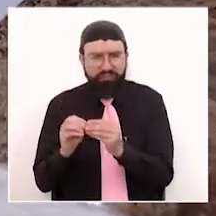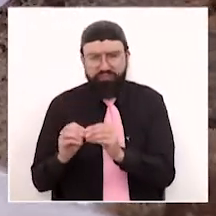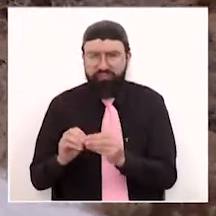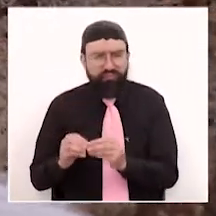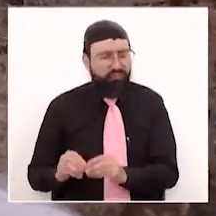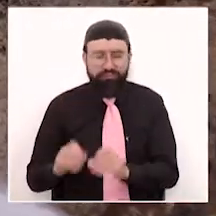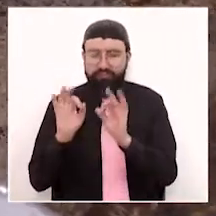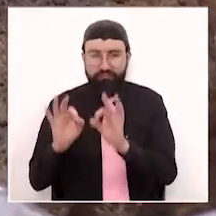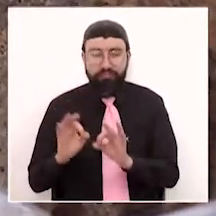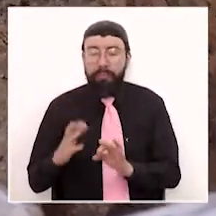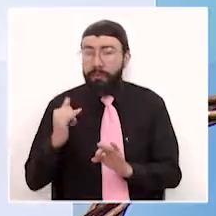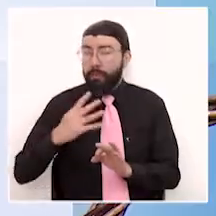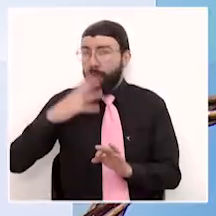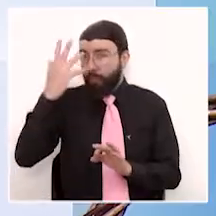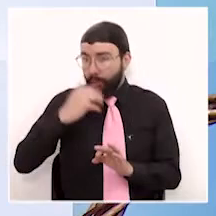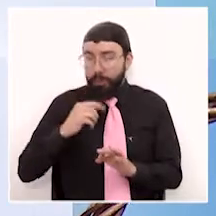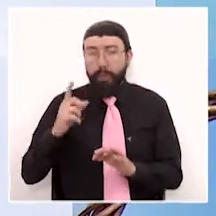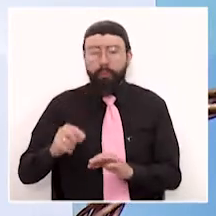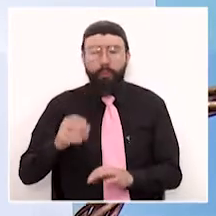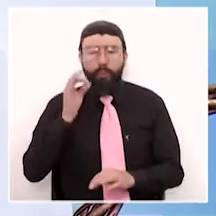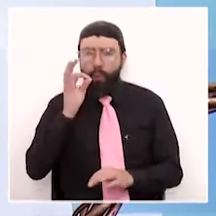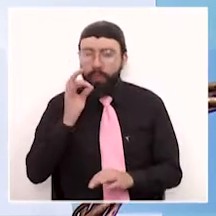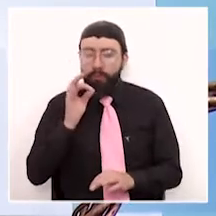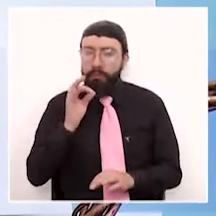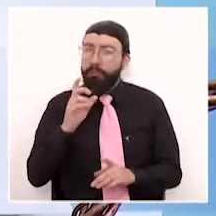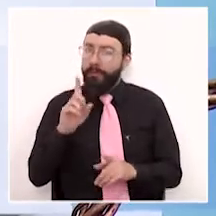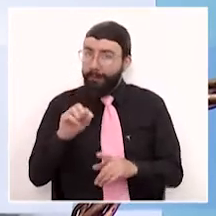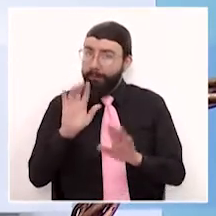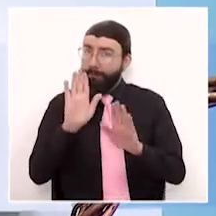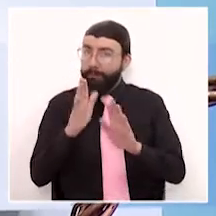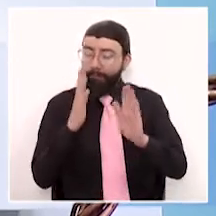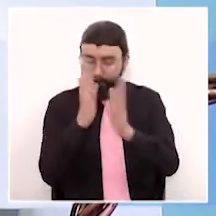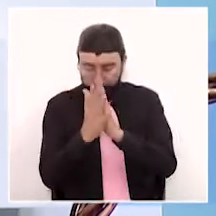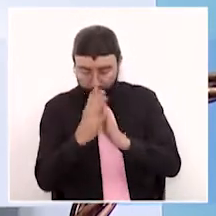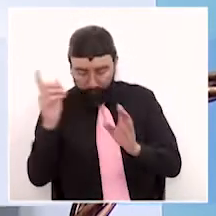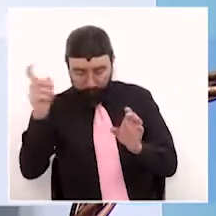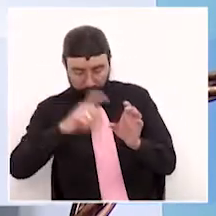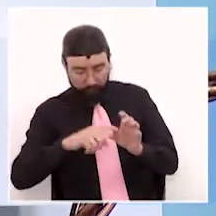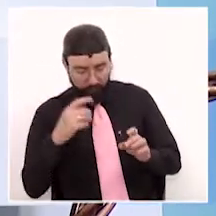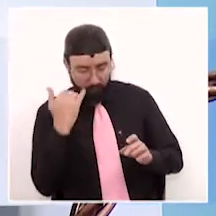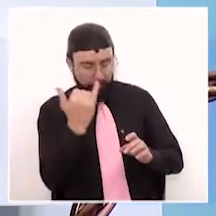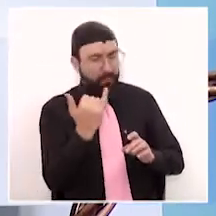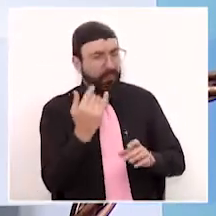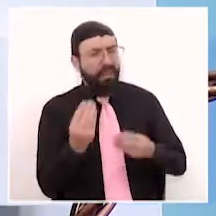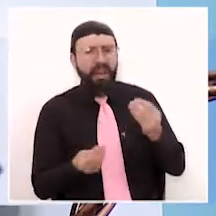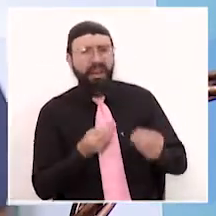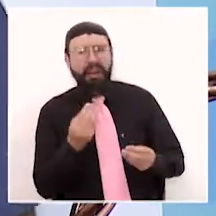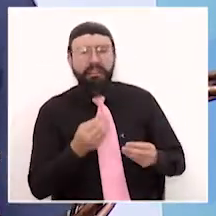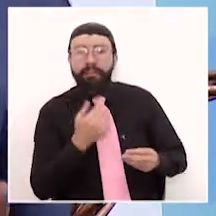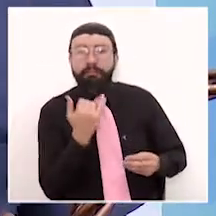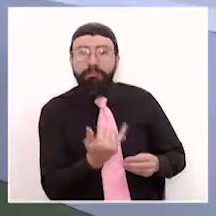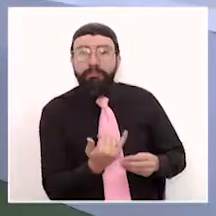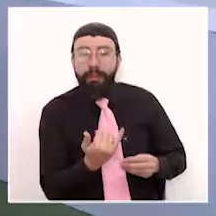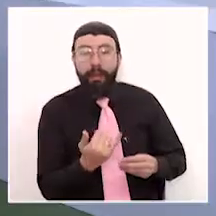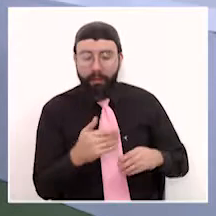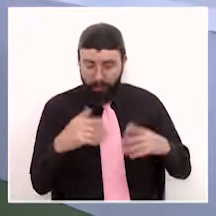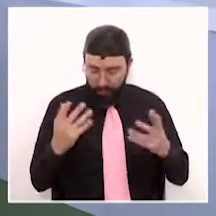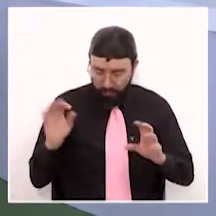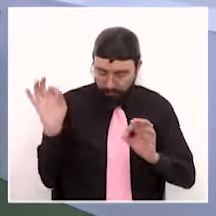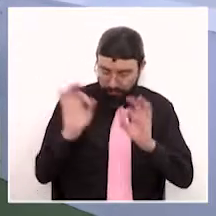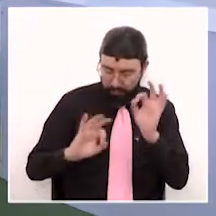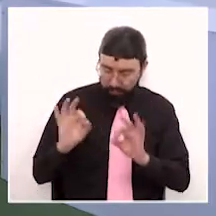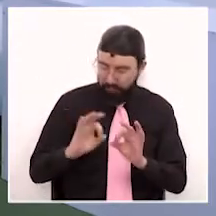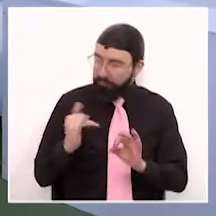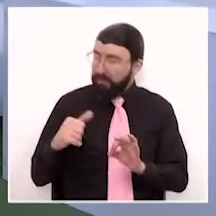un detalle maravilloso. Y les vamos a estar contando lo que se utiliza para prepararlos. Aquí tenemos, bueno, salvado de